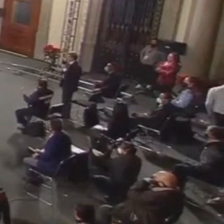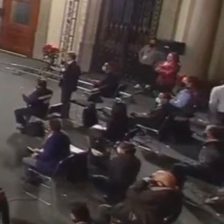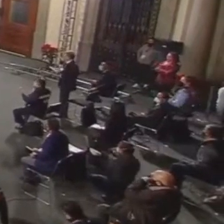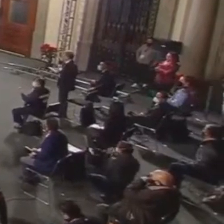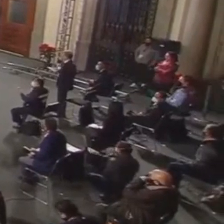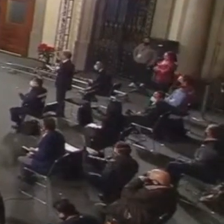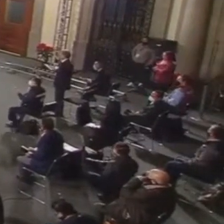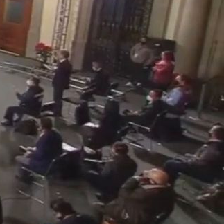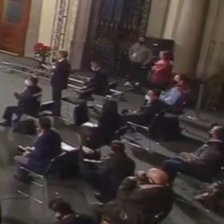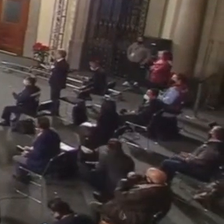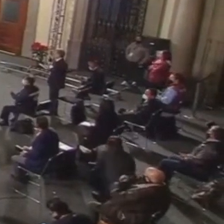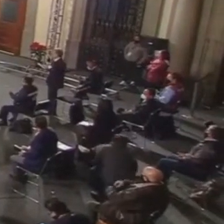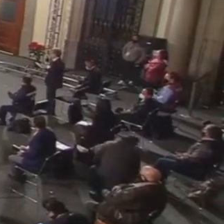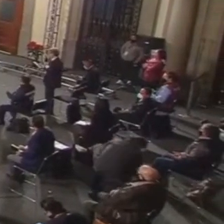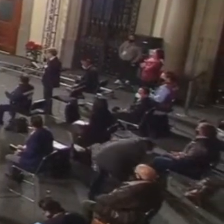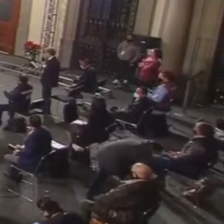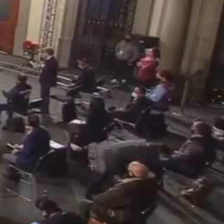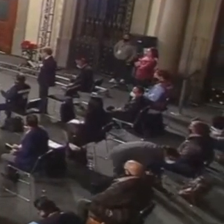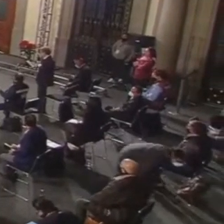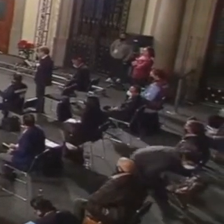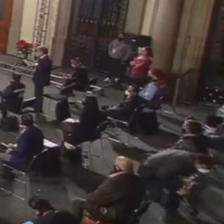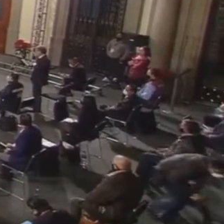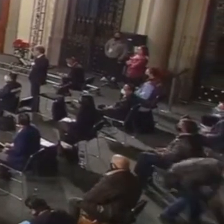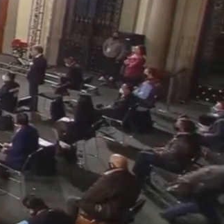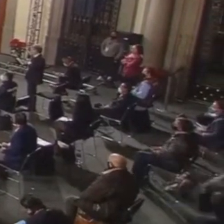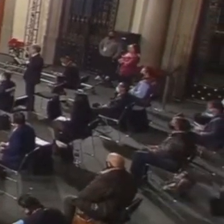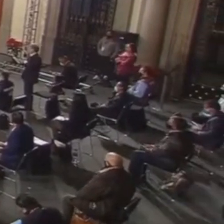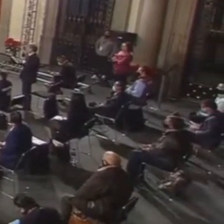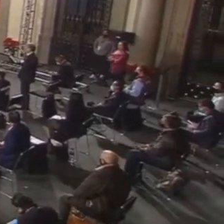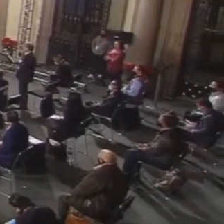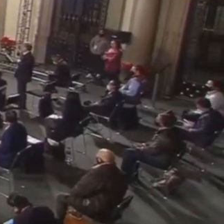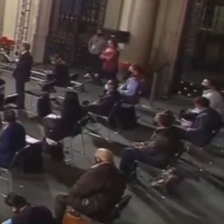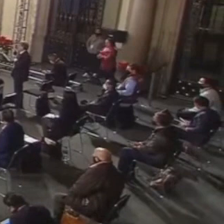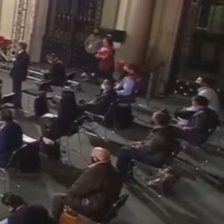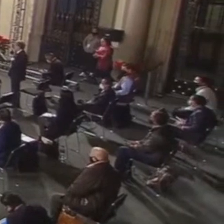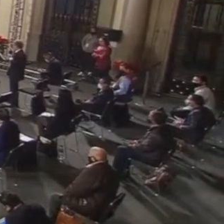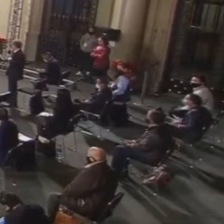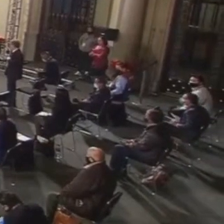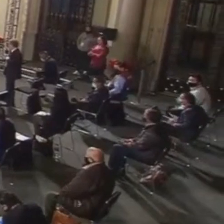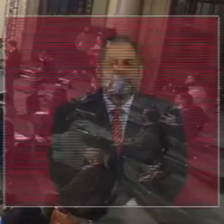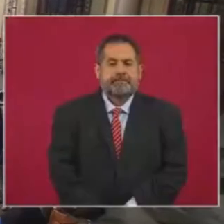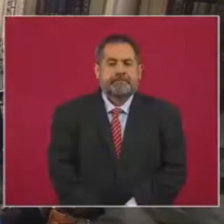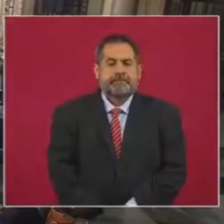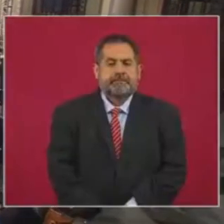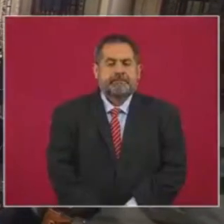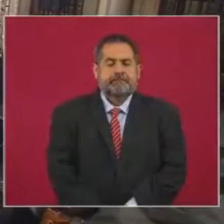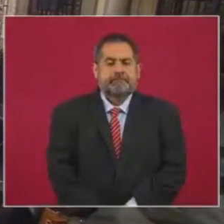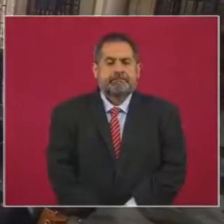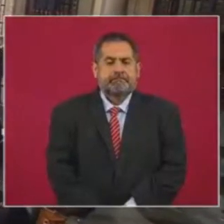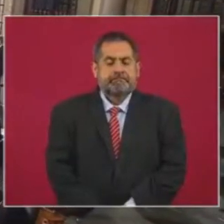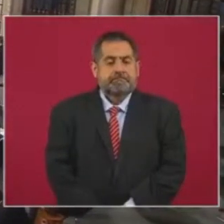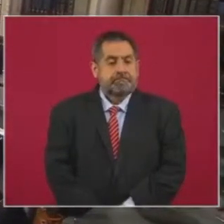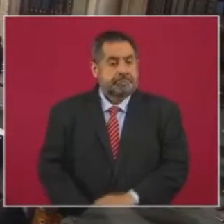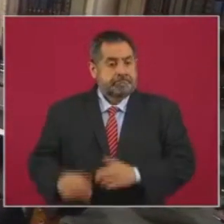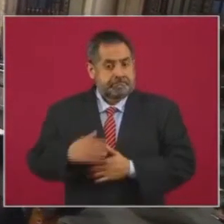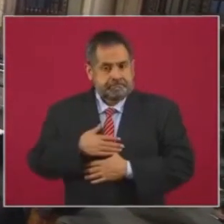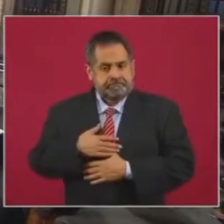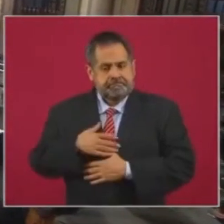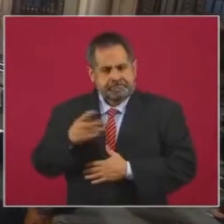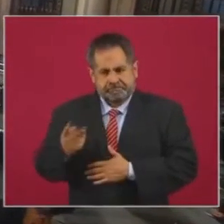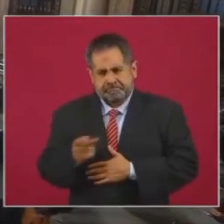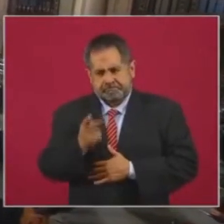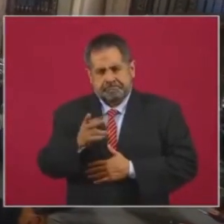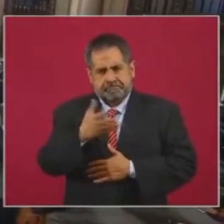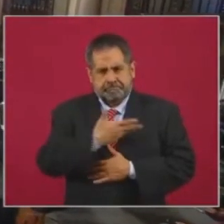Buenos días, señor presidente. Alberto Marroquín Espinosa, de JF Informa desde Cancún, frecuenciacat.com, y desde mi portal